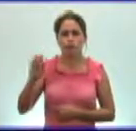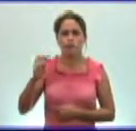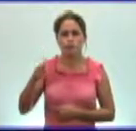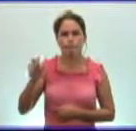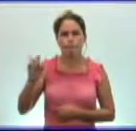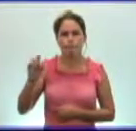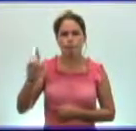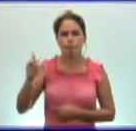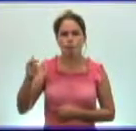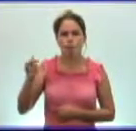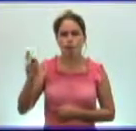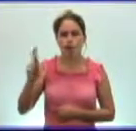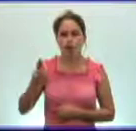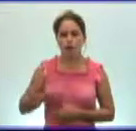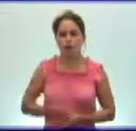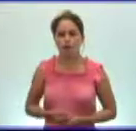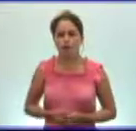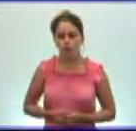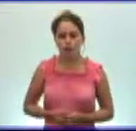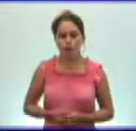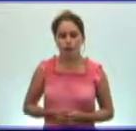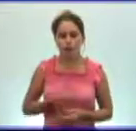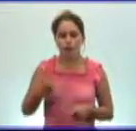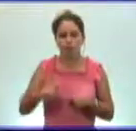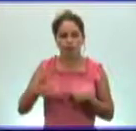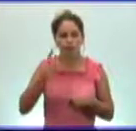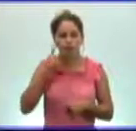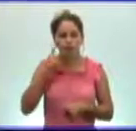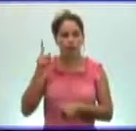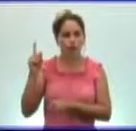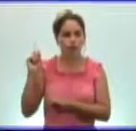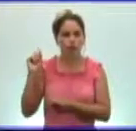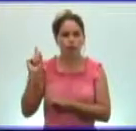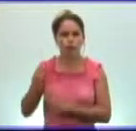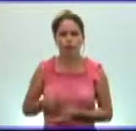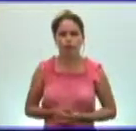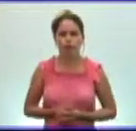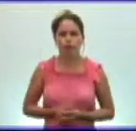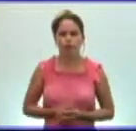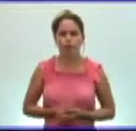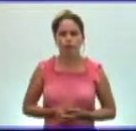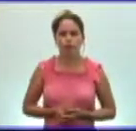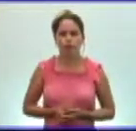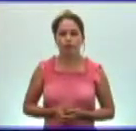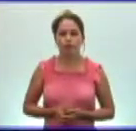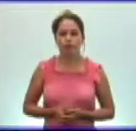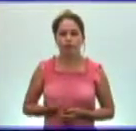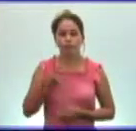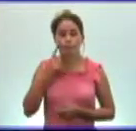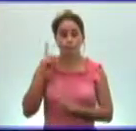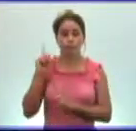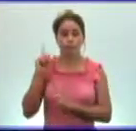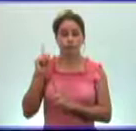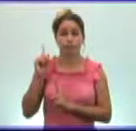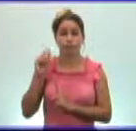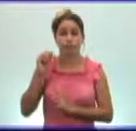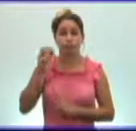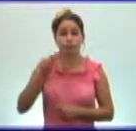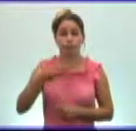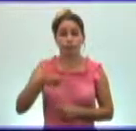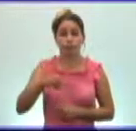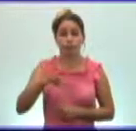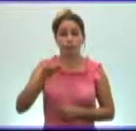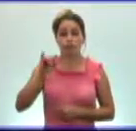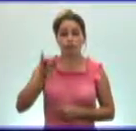sustancias, como es en el caso de los hidróxidos metálicos. En los hidróxidos metálicos tienen como característica que aparece el ion